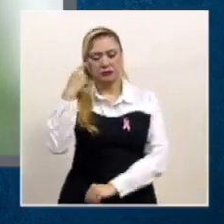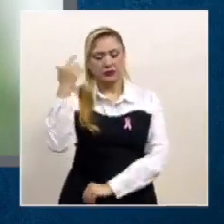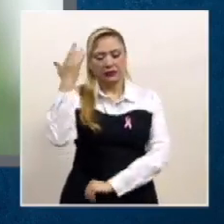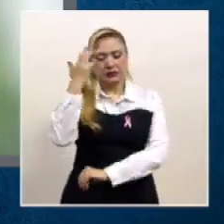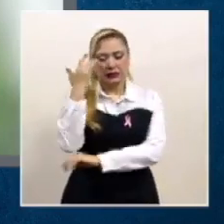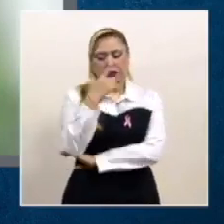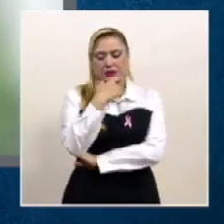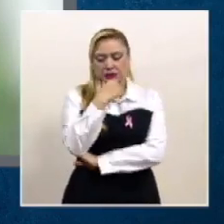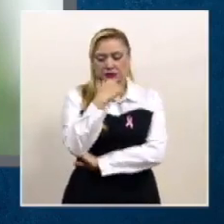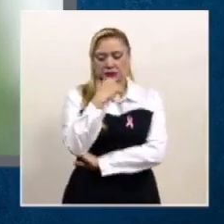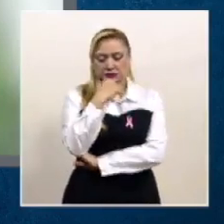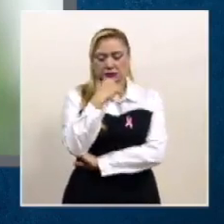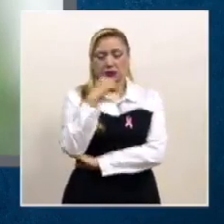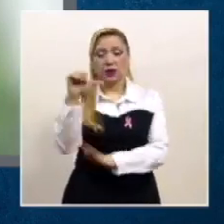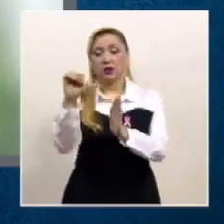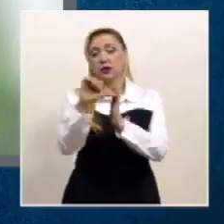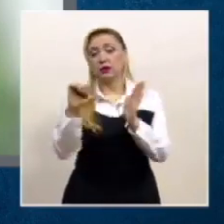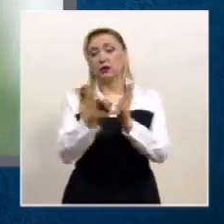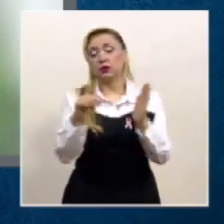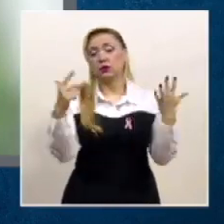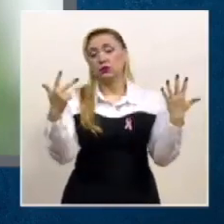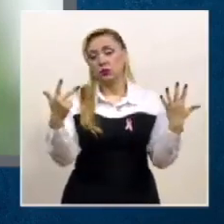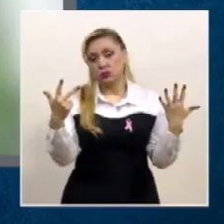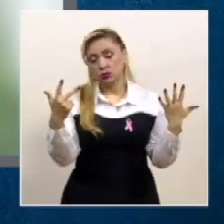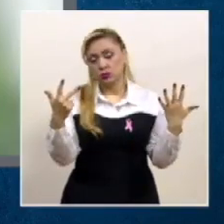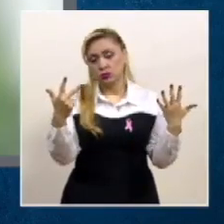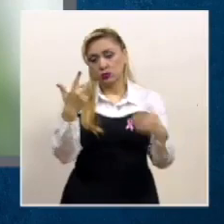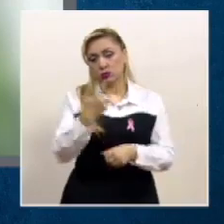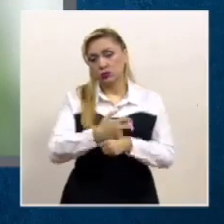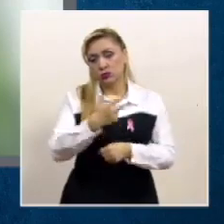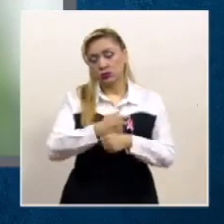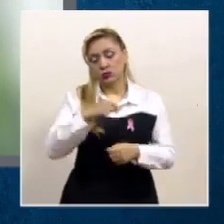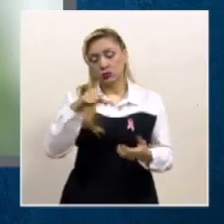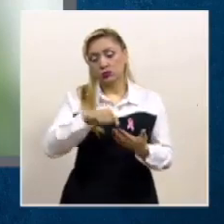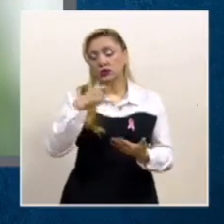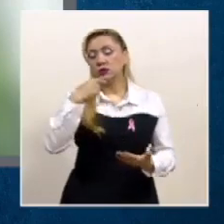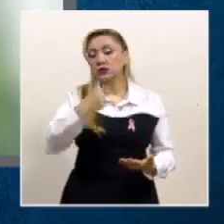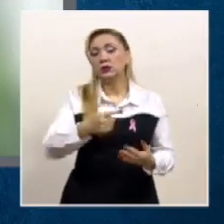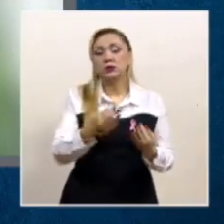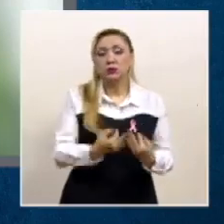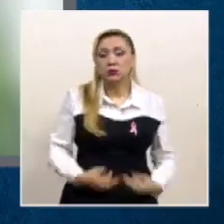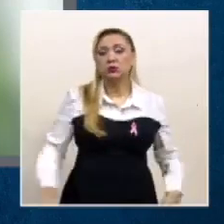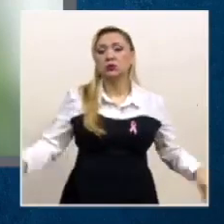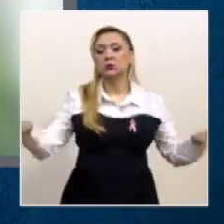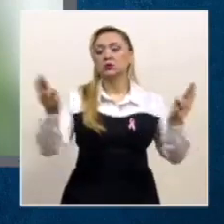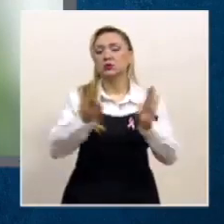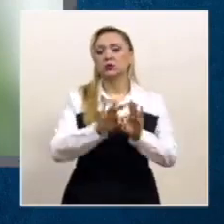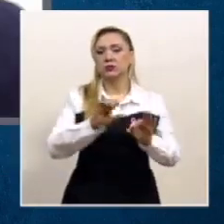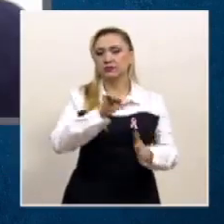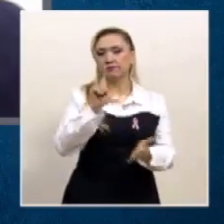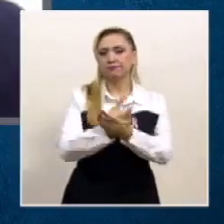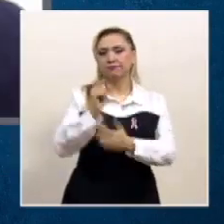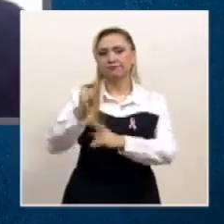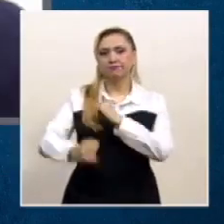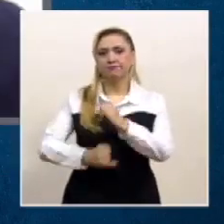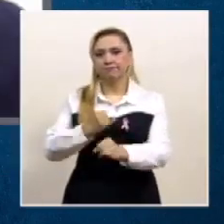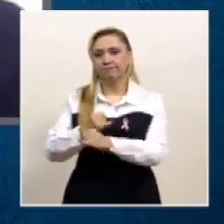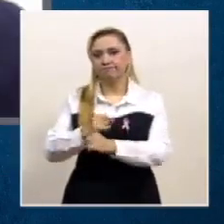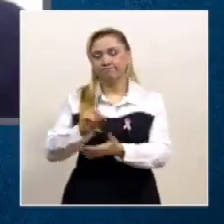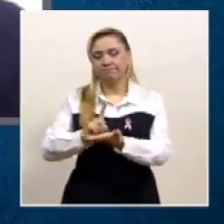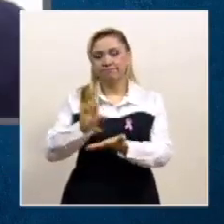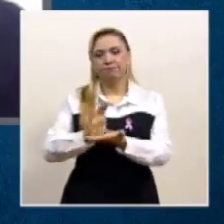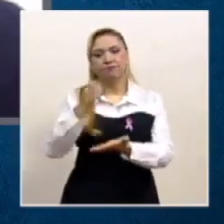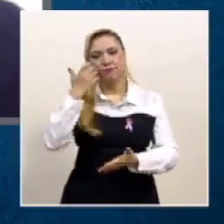es establecido en el artículo 8 como uno de los puntos torales que tenemos en la convención, busca hacer